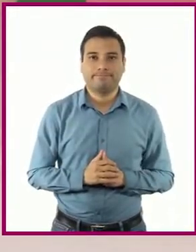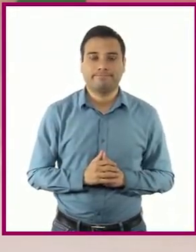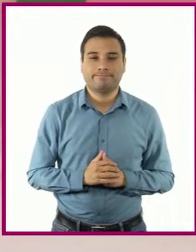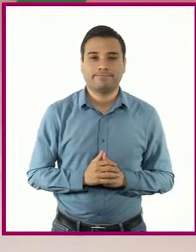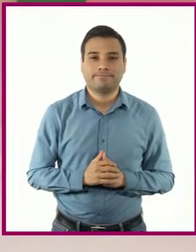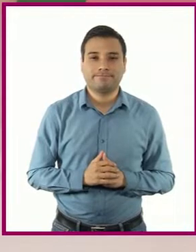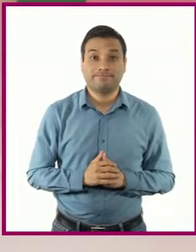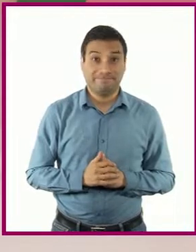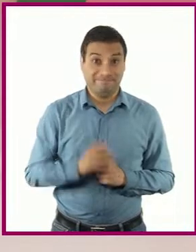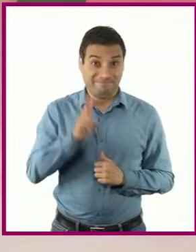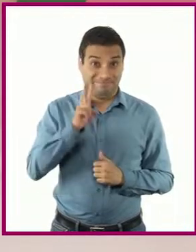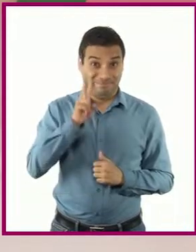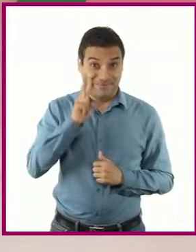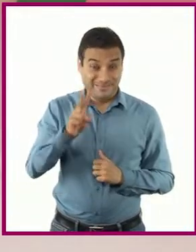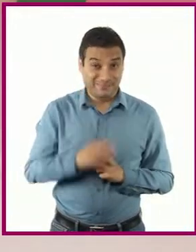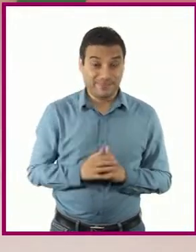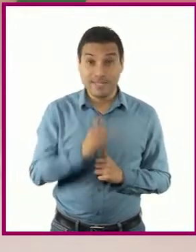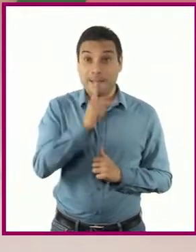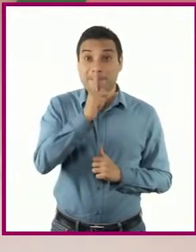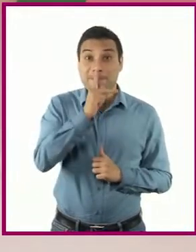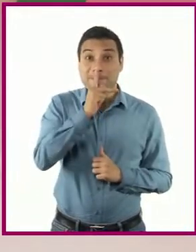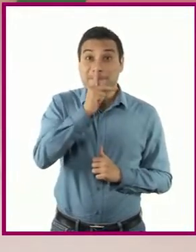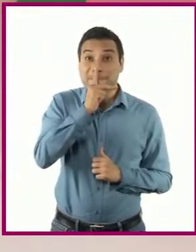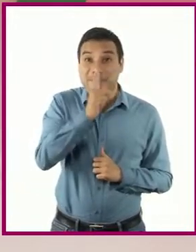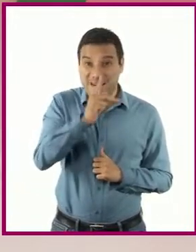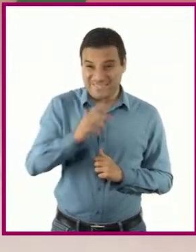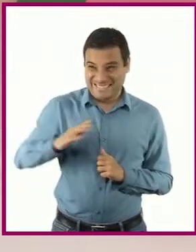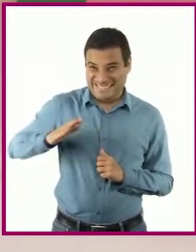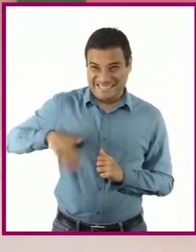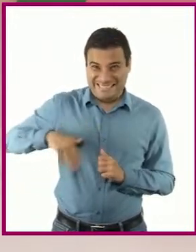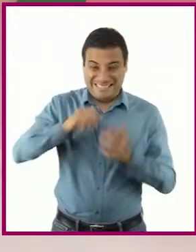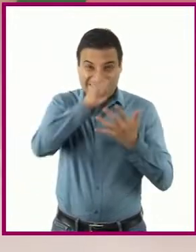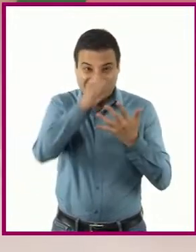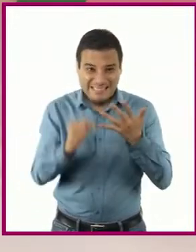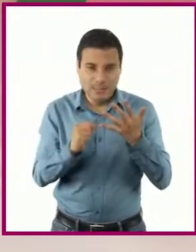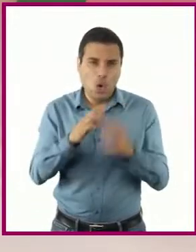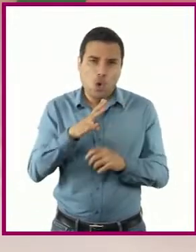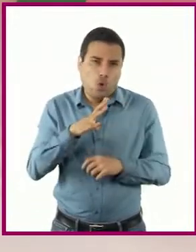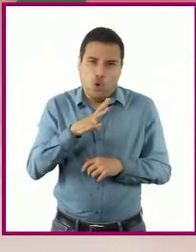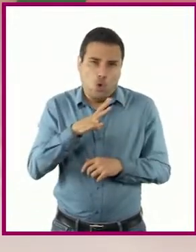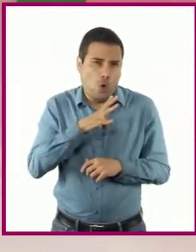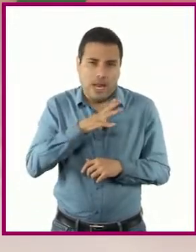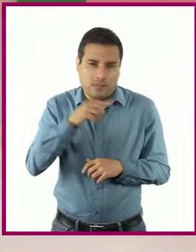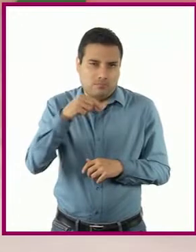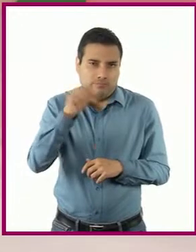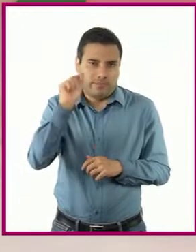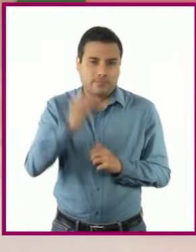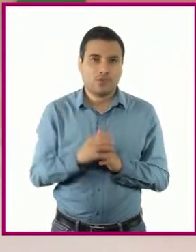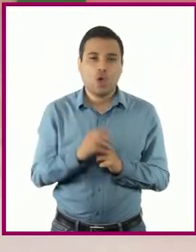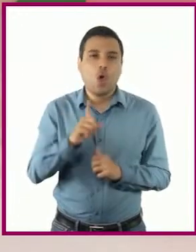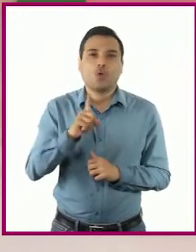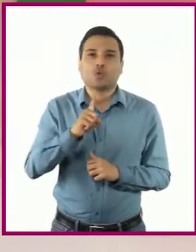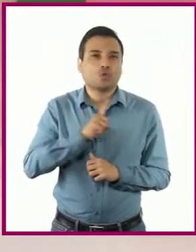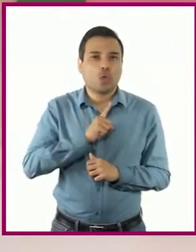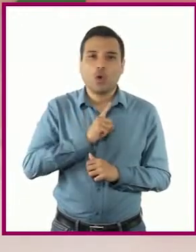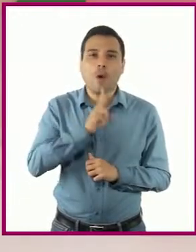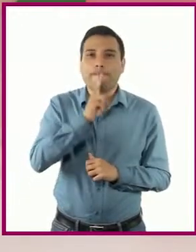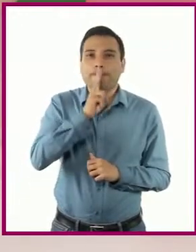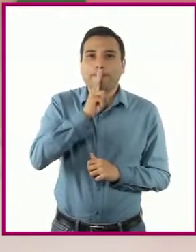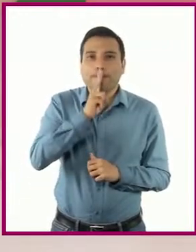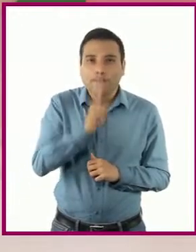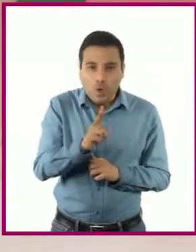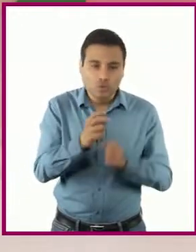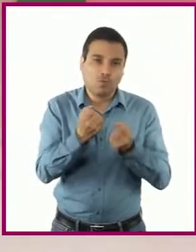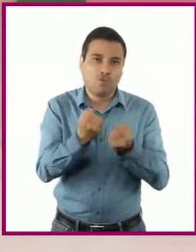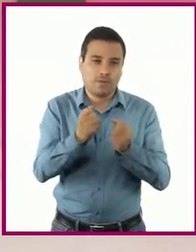Como pueden ver, las palabras anteriores no llevan tilde. Solo se hace énfasis en su sílaba tónica al